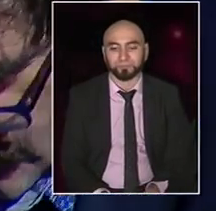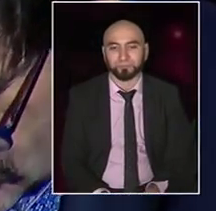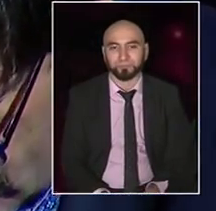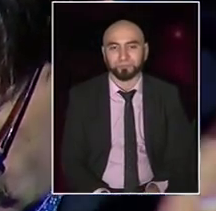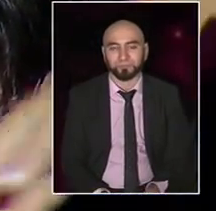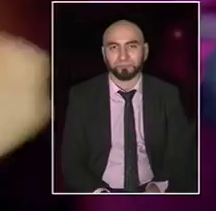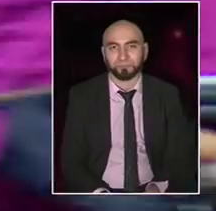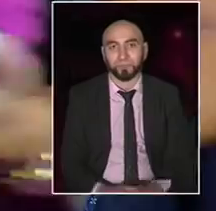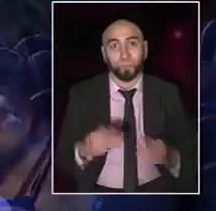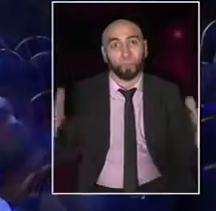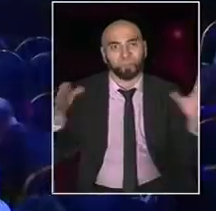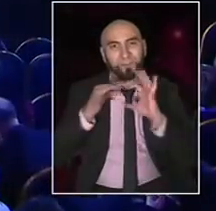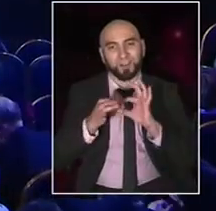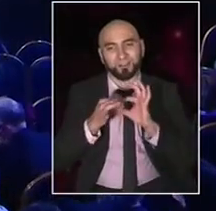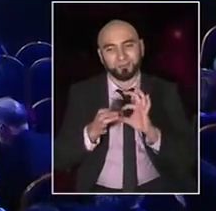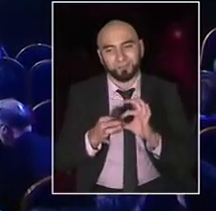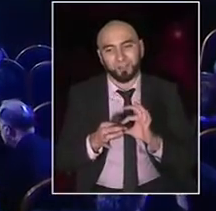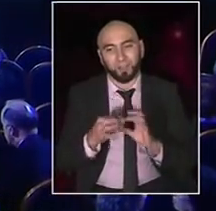Muchas gracias, doctora.